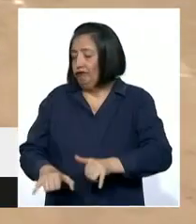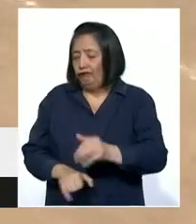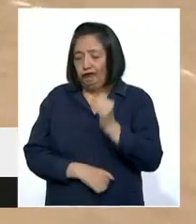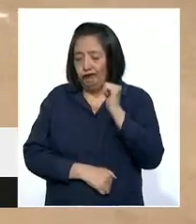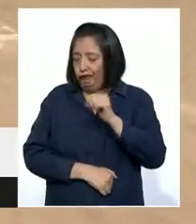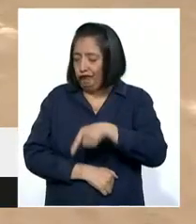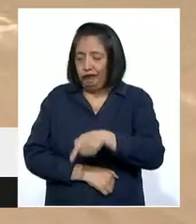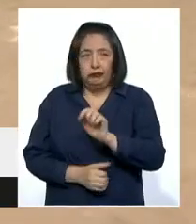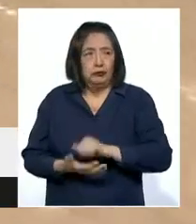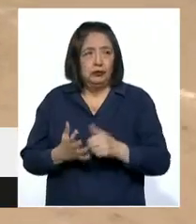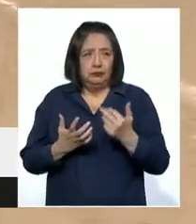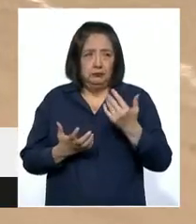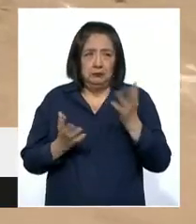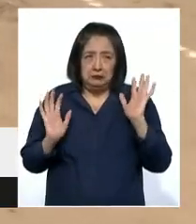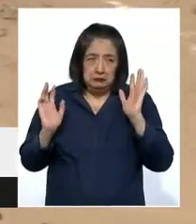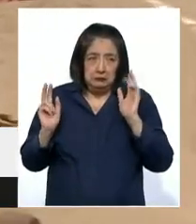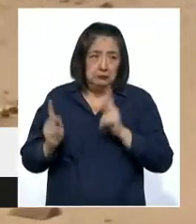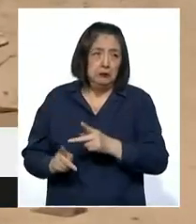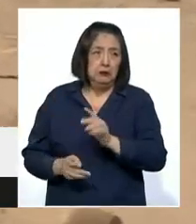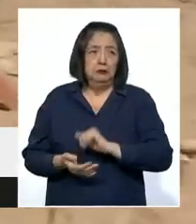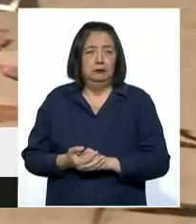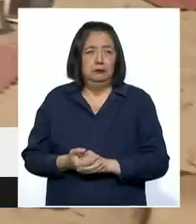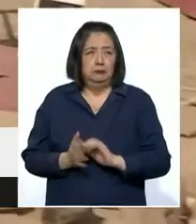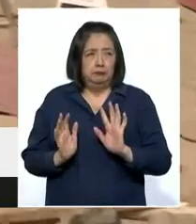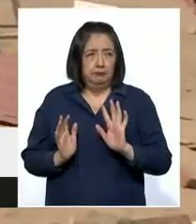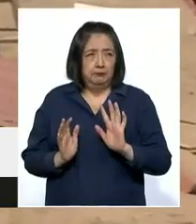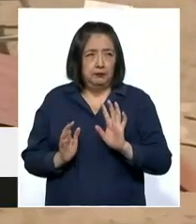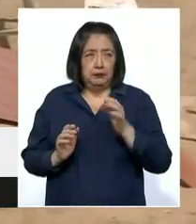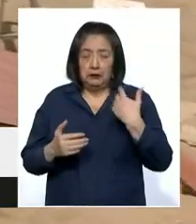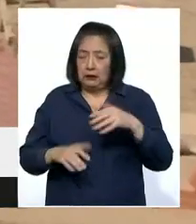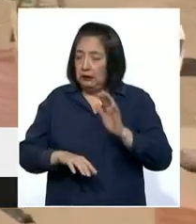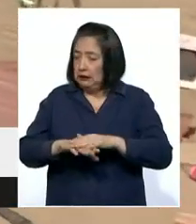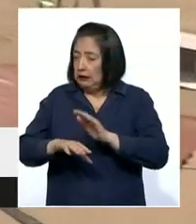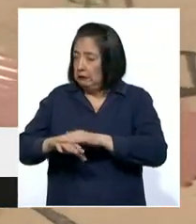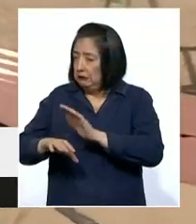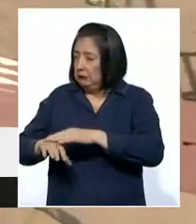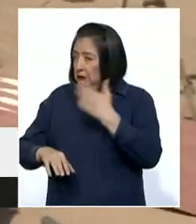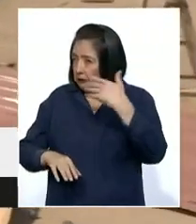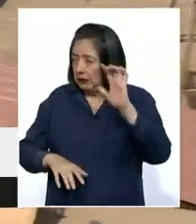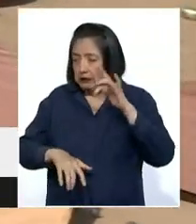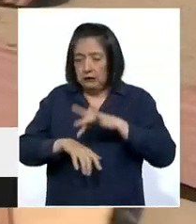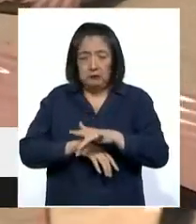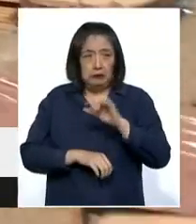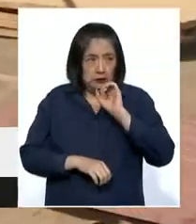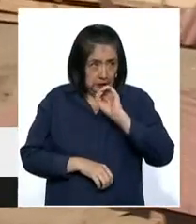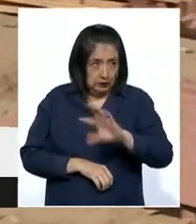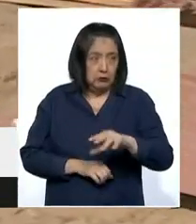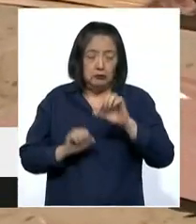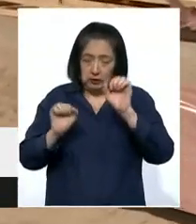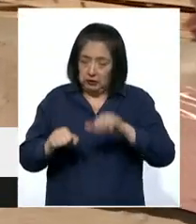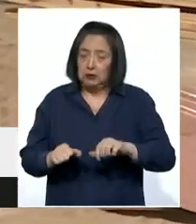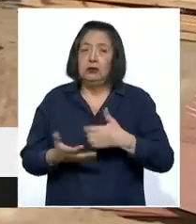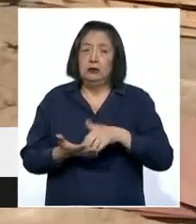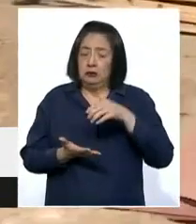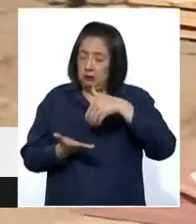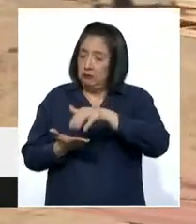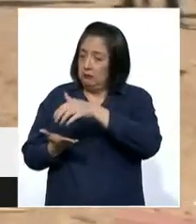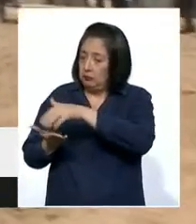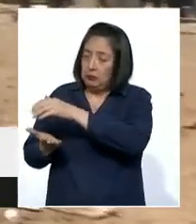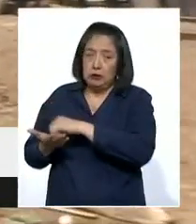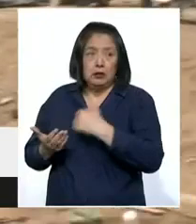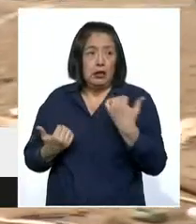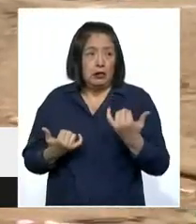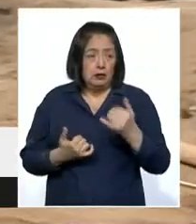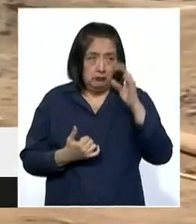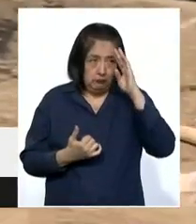aquí justamente a la espera de lo que pueda suceder se avisó desde muy temprano que iba a suceder ese desalojo y la policía